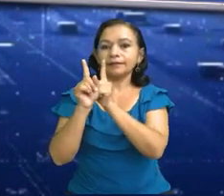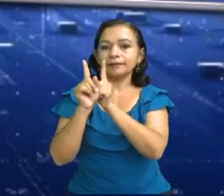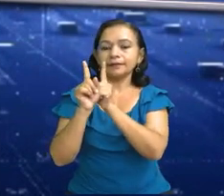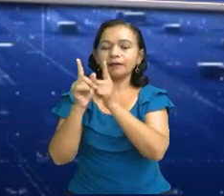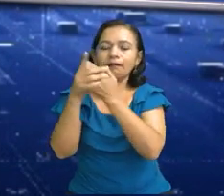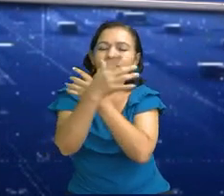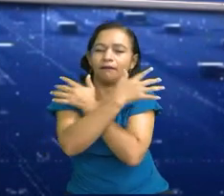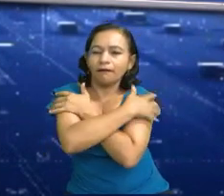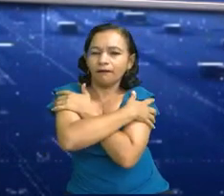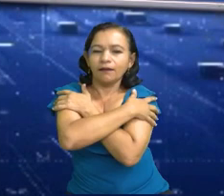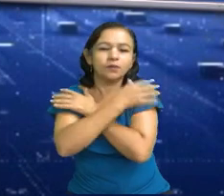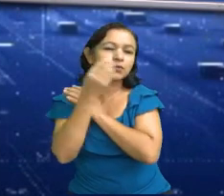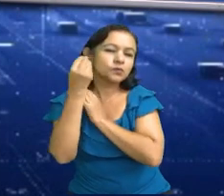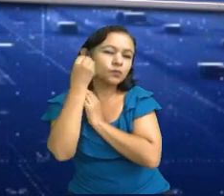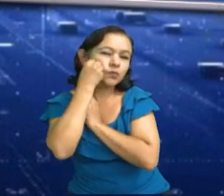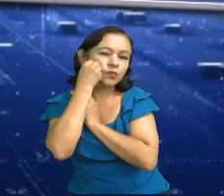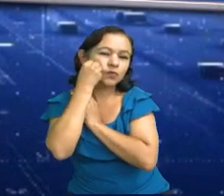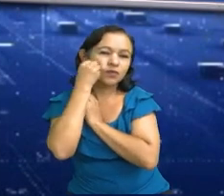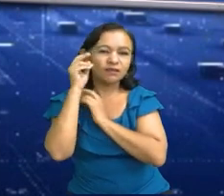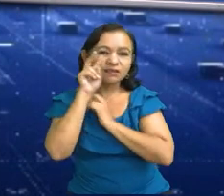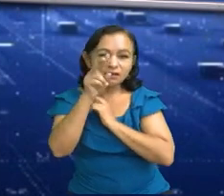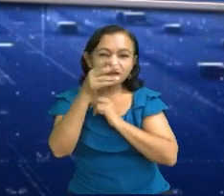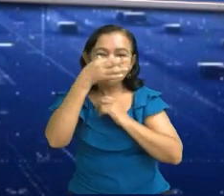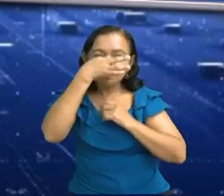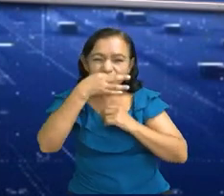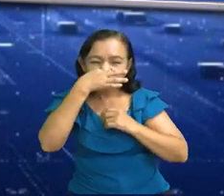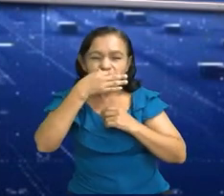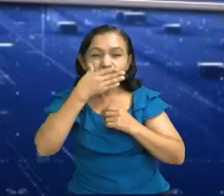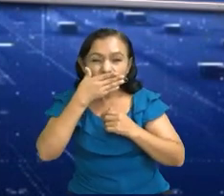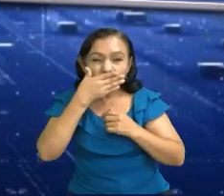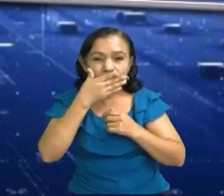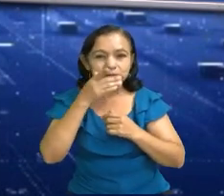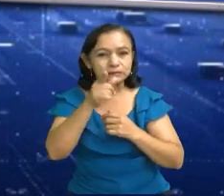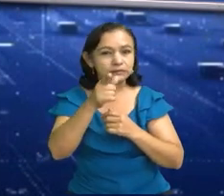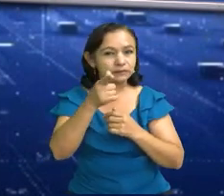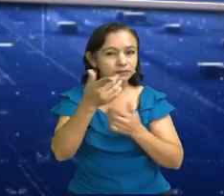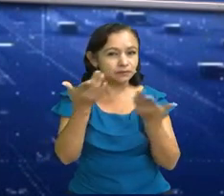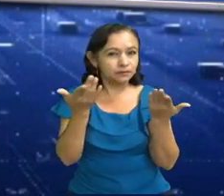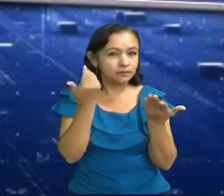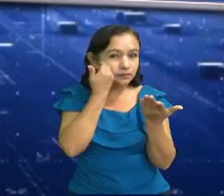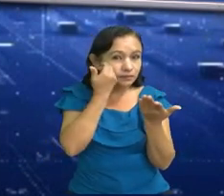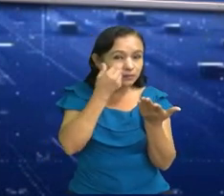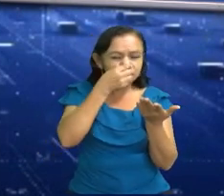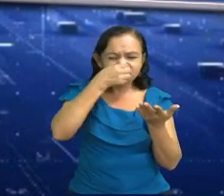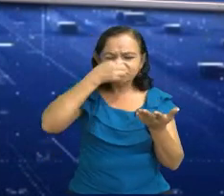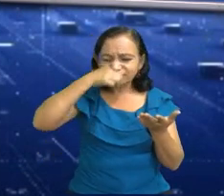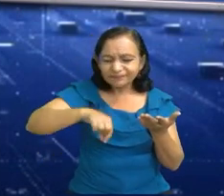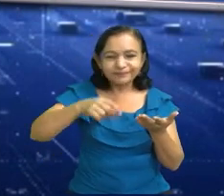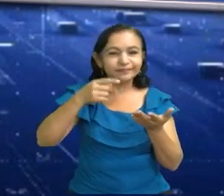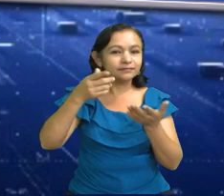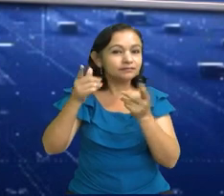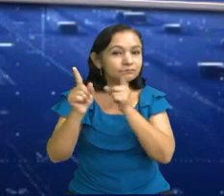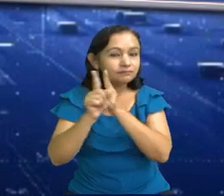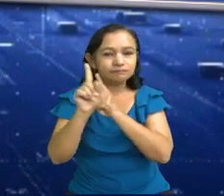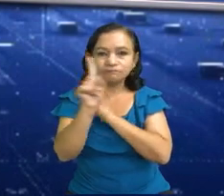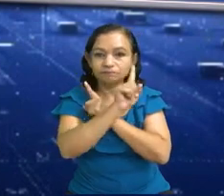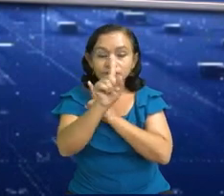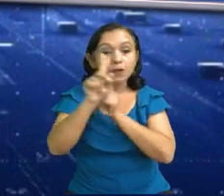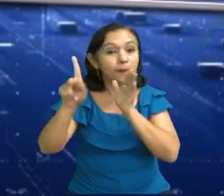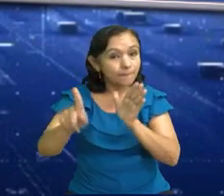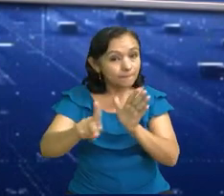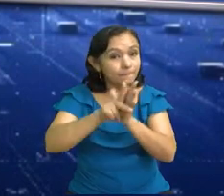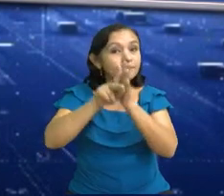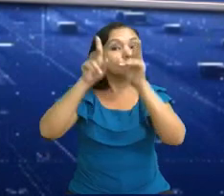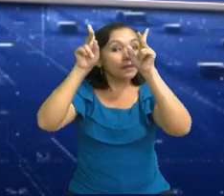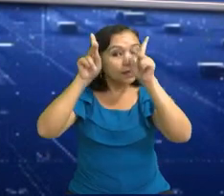de abrazarnos, besarnos cuando andamos con cuadros respiratorios agudos y con la presencia de secreción nasal es un riesgo para las